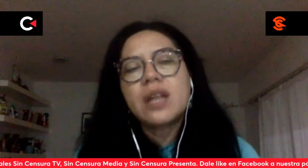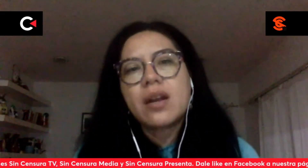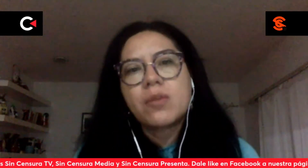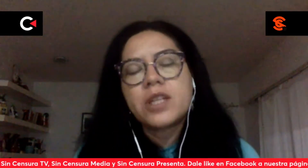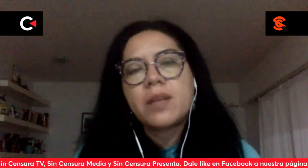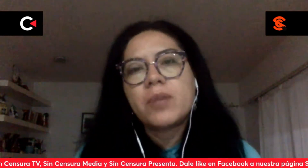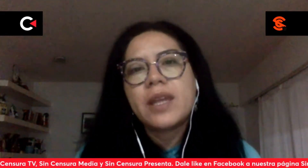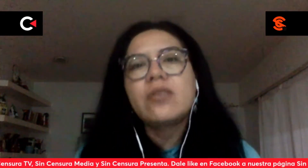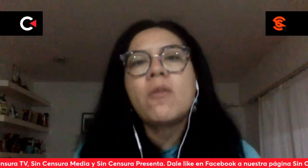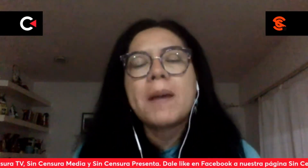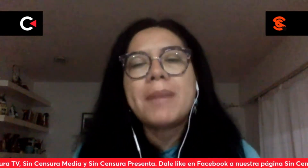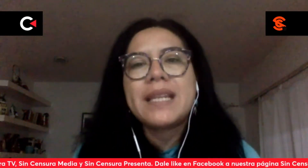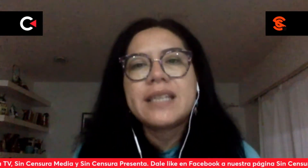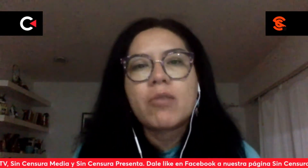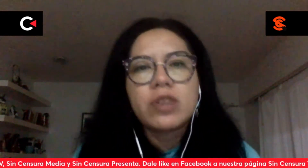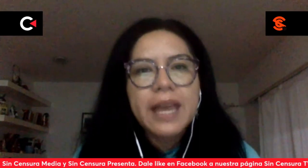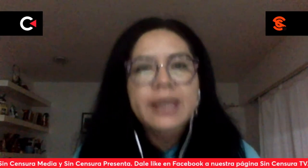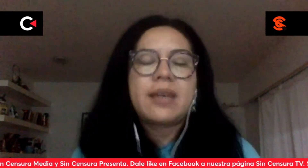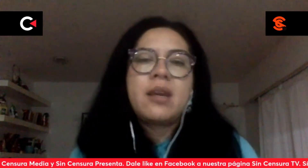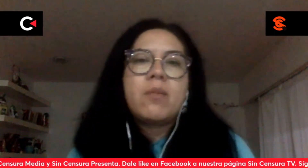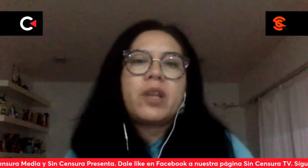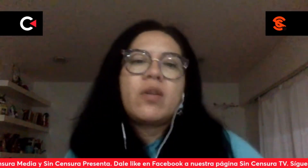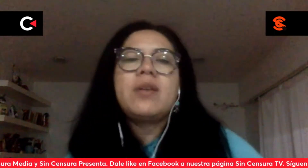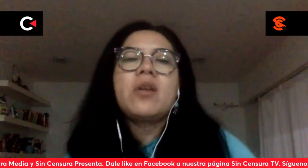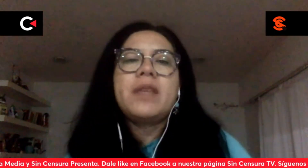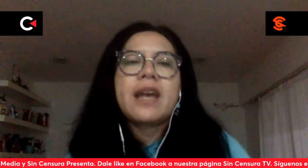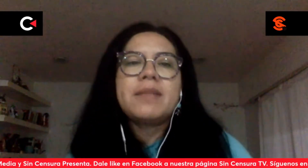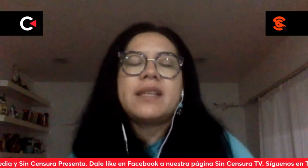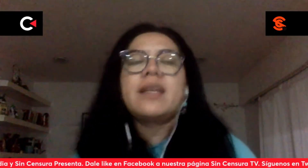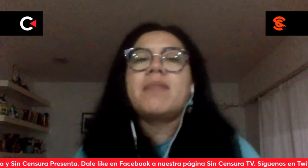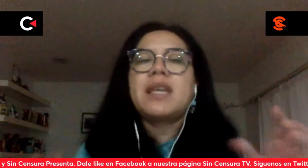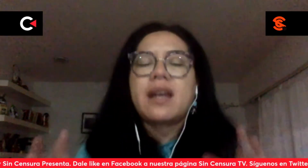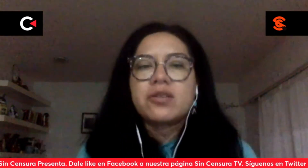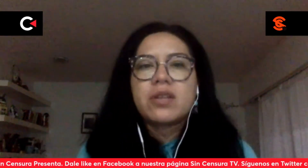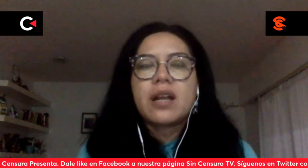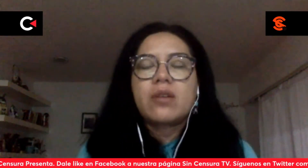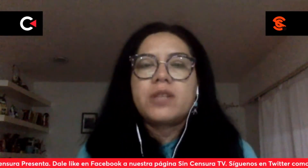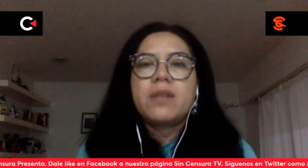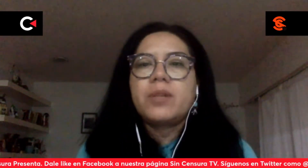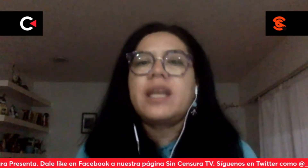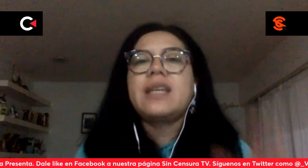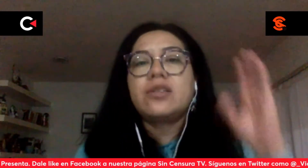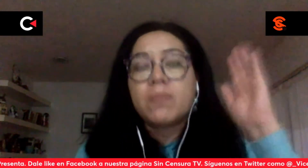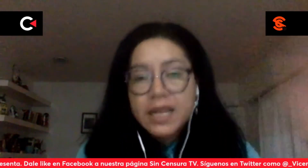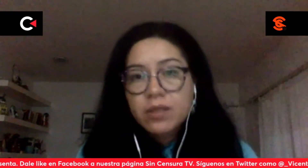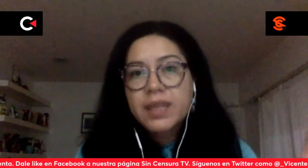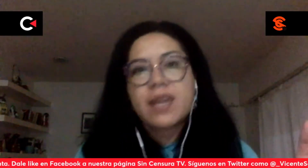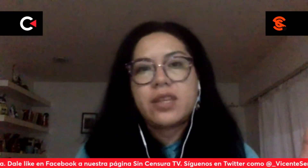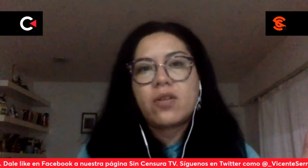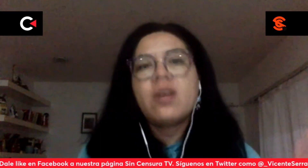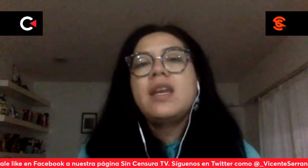Mexicanos contra la Corrupción e Impunidad un papel de sabotaje, porque no hay que olvidar, Vicente, que Mexicanos contra la Corrupción e Impunidad es un